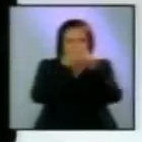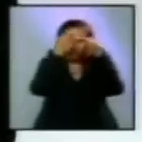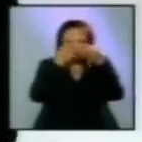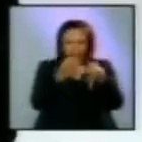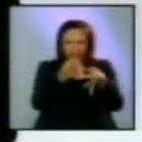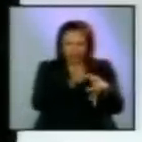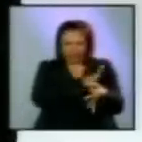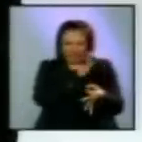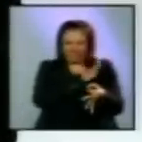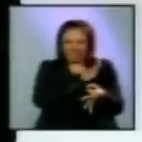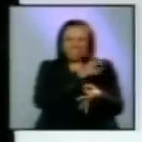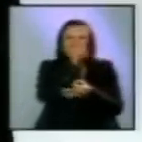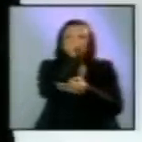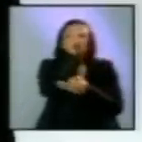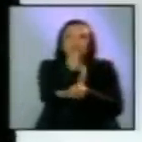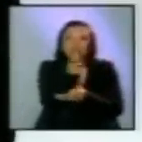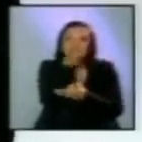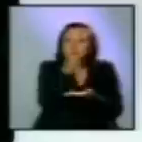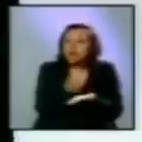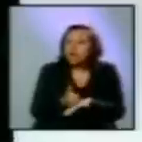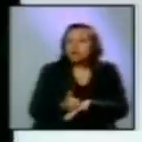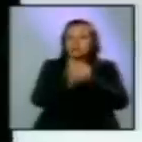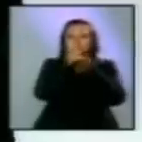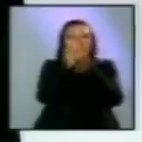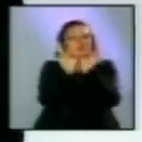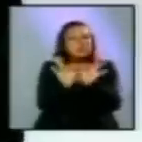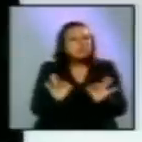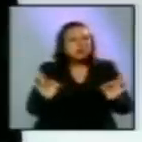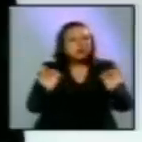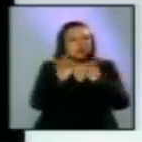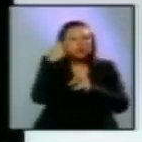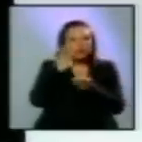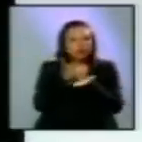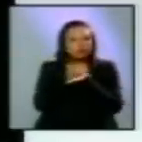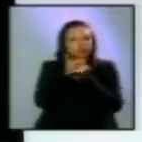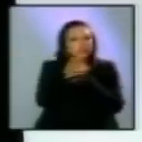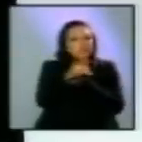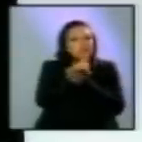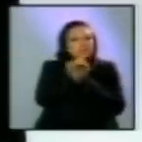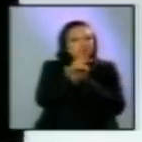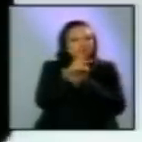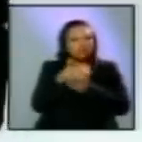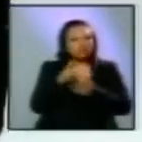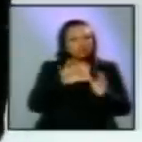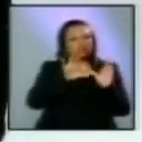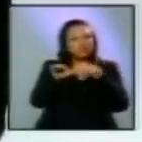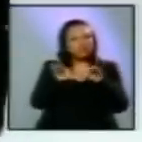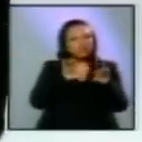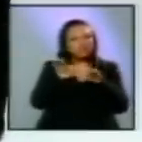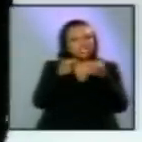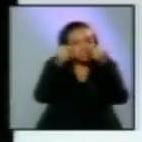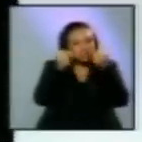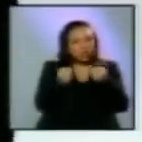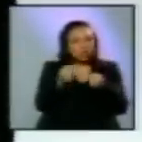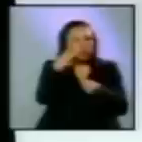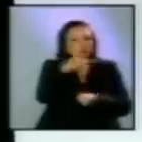el fondo, el instrumento esencial para mejorar el ingreso y asegurar el empleo de las personas, de tus hijos, de